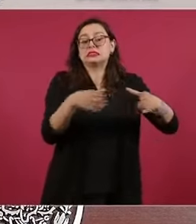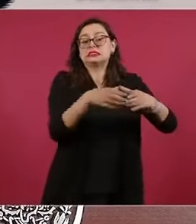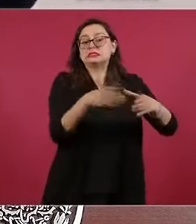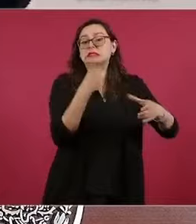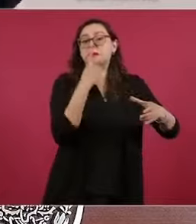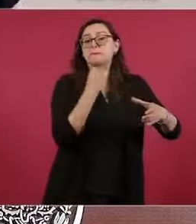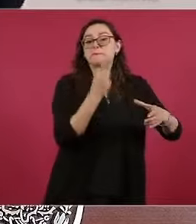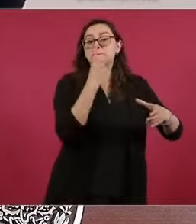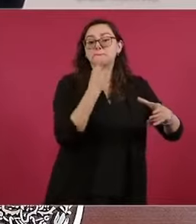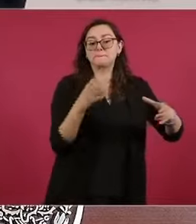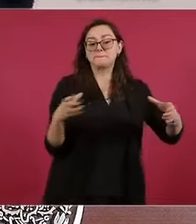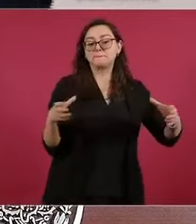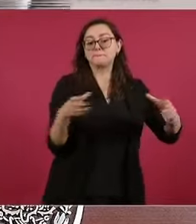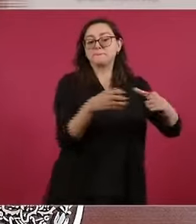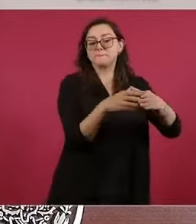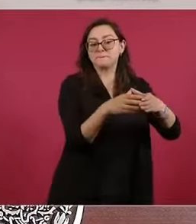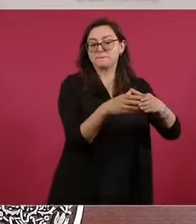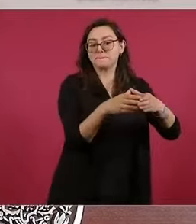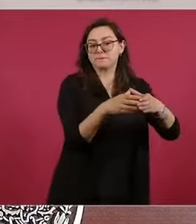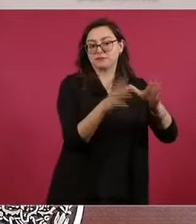todo es la sociedad política.